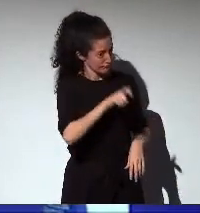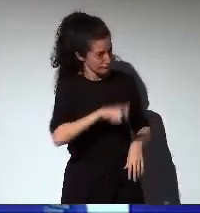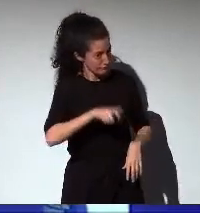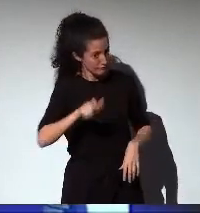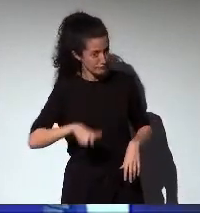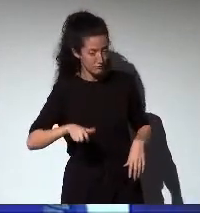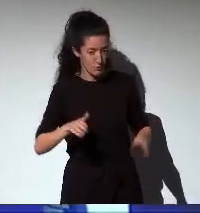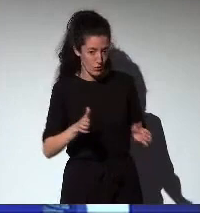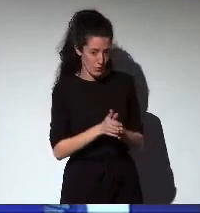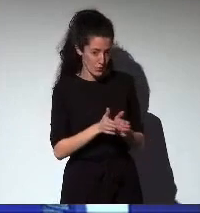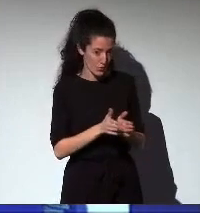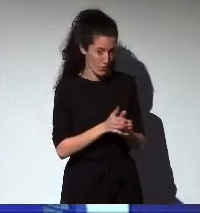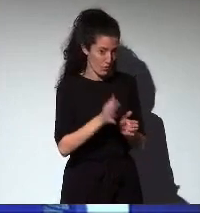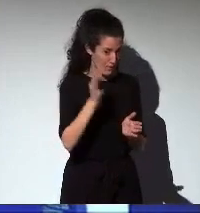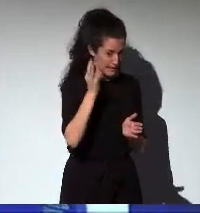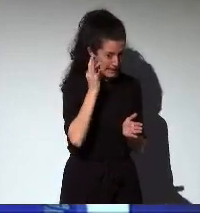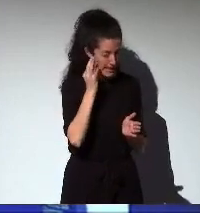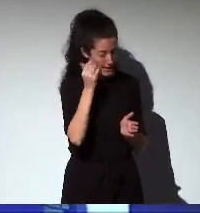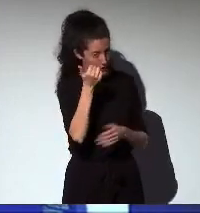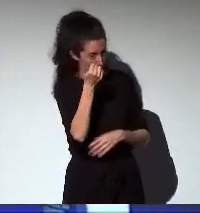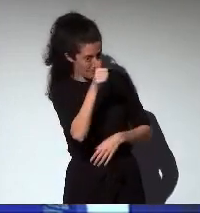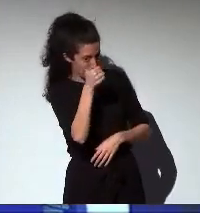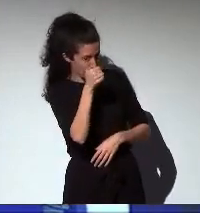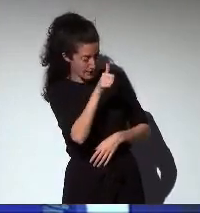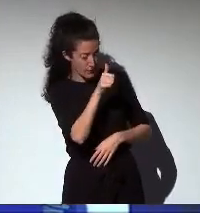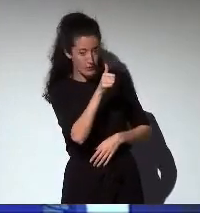compañeras y compañeros, porque somos así, compañeras y compañeros de